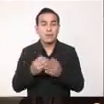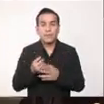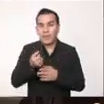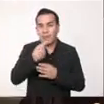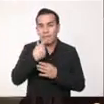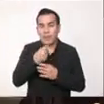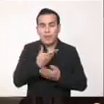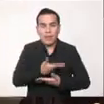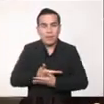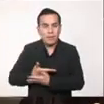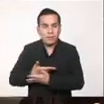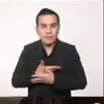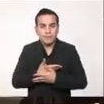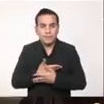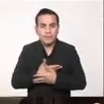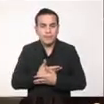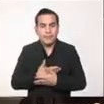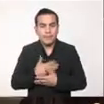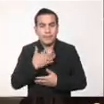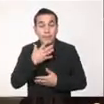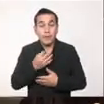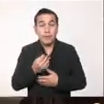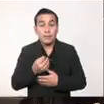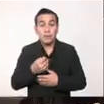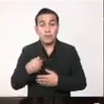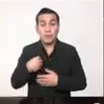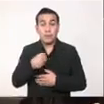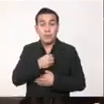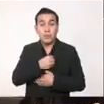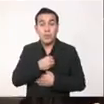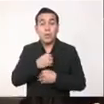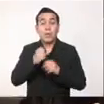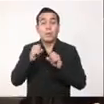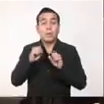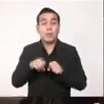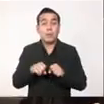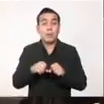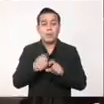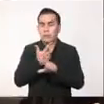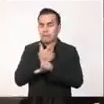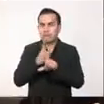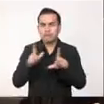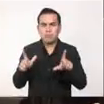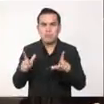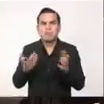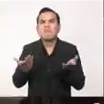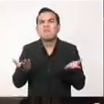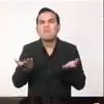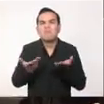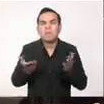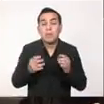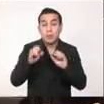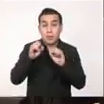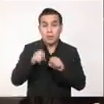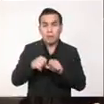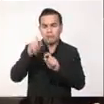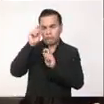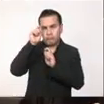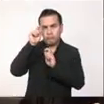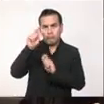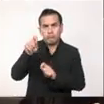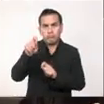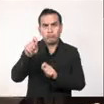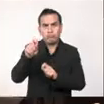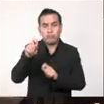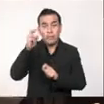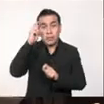niños, y la Sala en ese momento dijo: los médicos tienen la legitimación activa. ¿Qué es eso? Que pueden demandar a partir